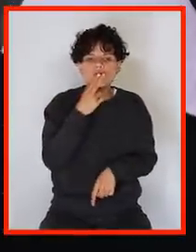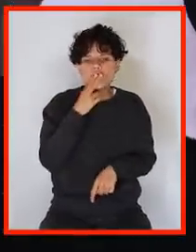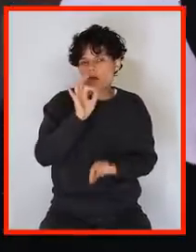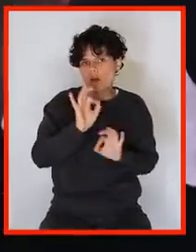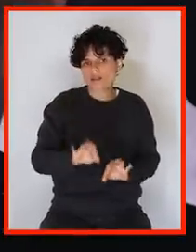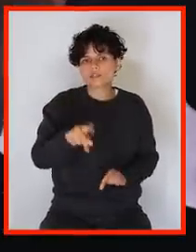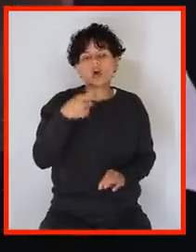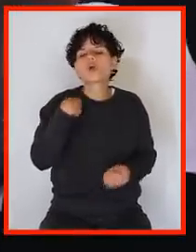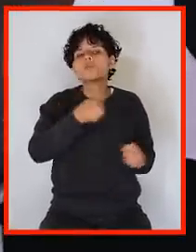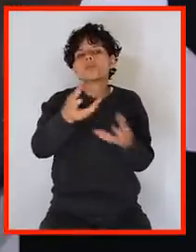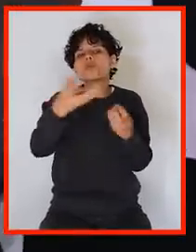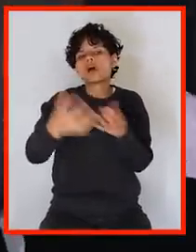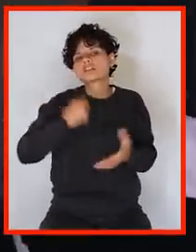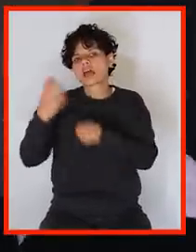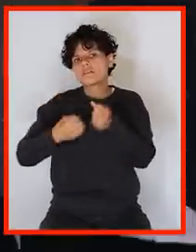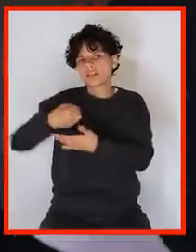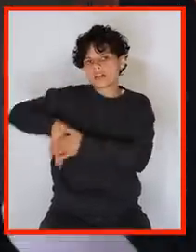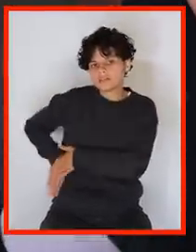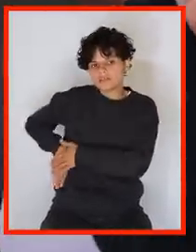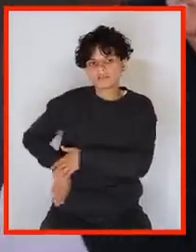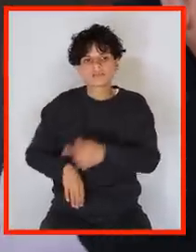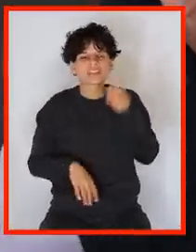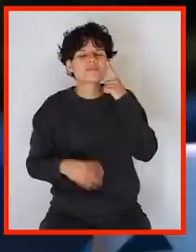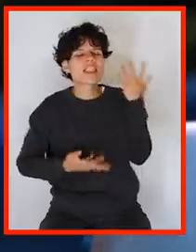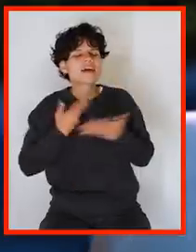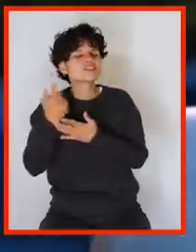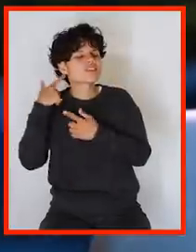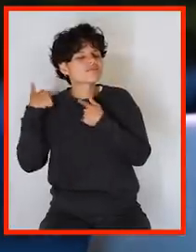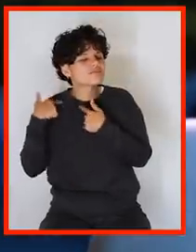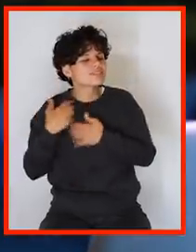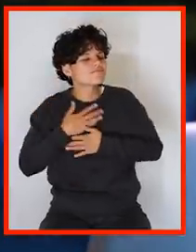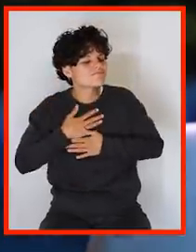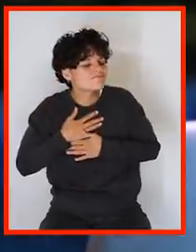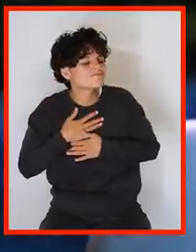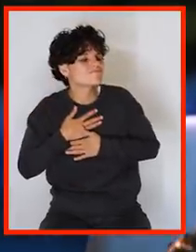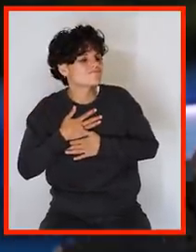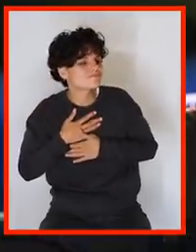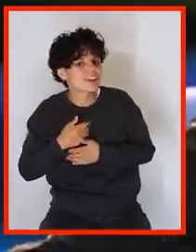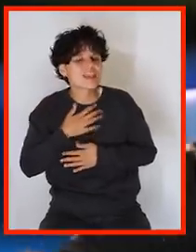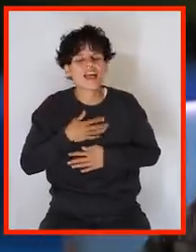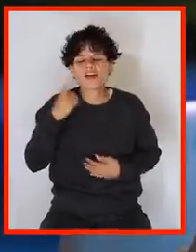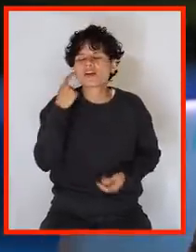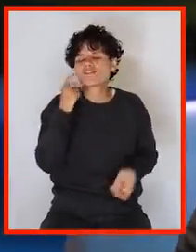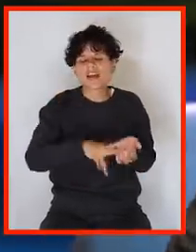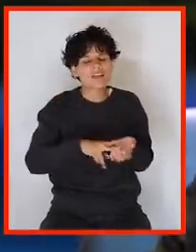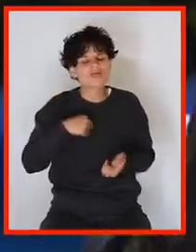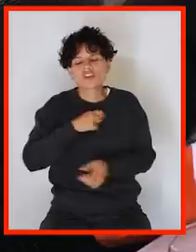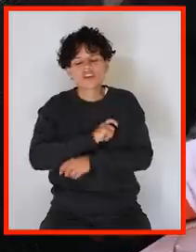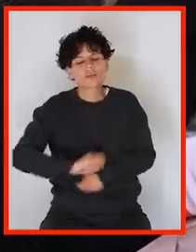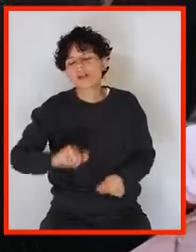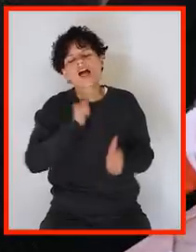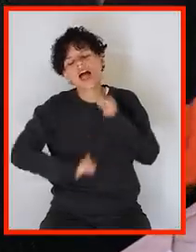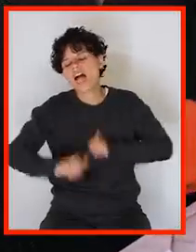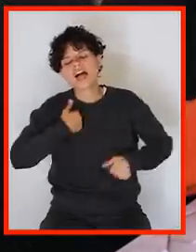tan bonito este está el. Sí, llévate alguno. Clipper. Escucho el tema de fondo así, me dan puras ganas así como de cortarme las venas.